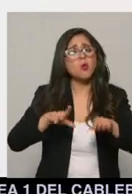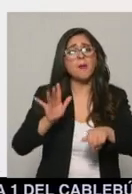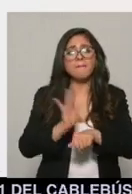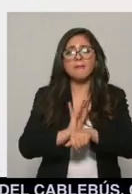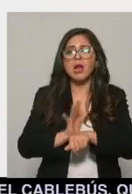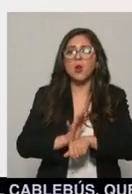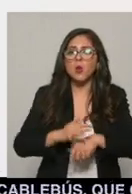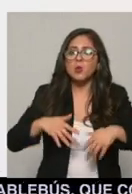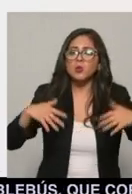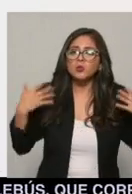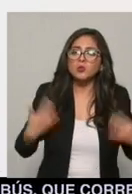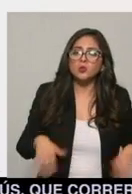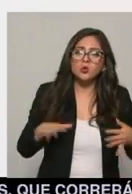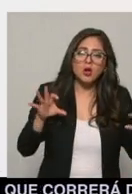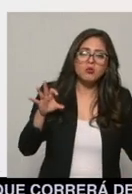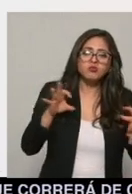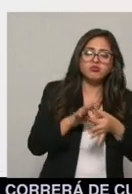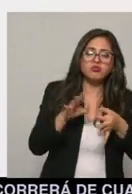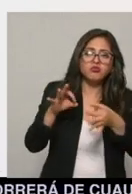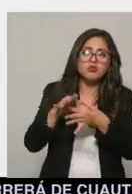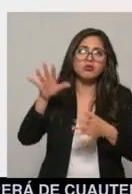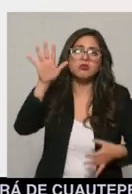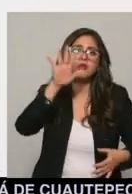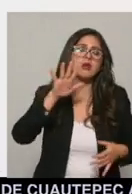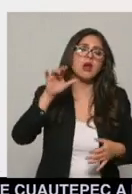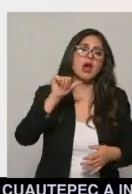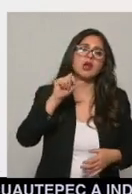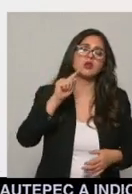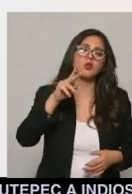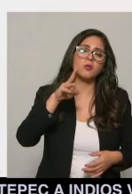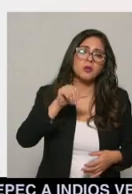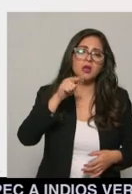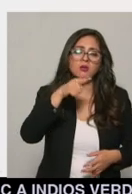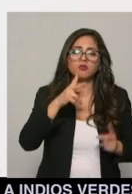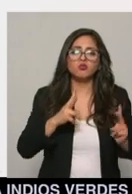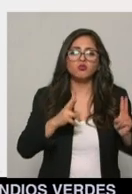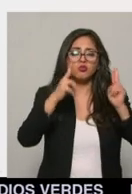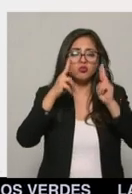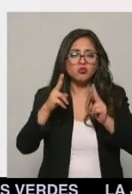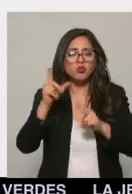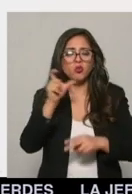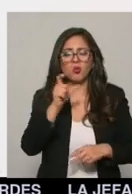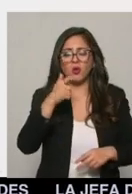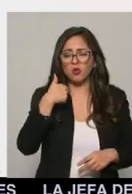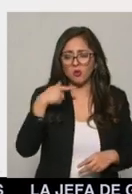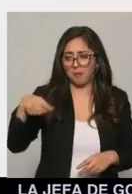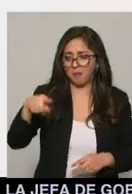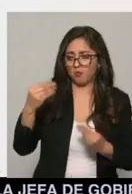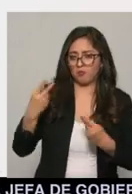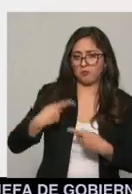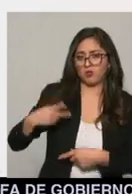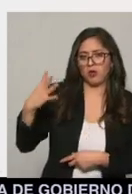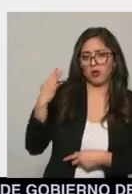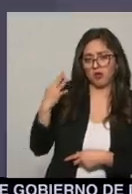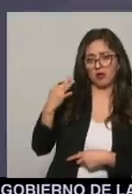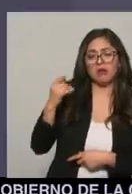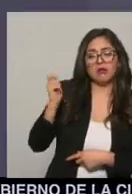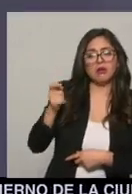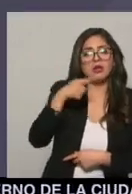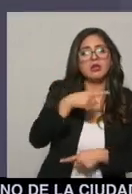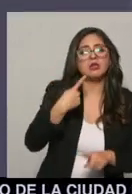tensión con estos elementos astronómicos. Él se documentó, me cuenta pues que tuvo asesoría